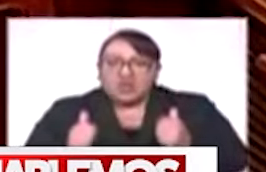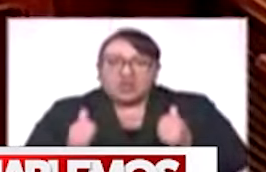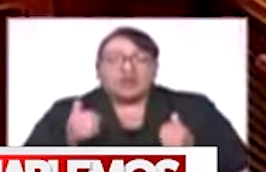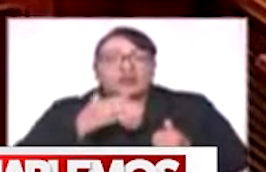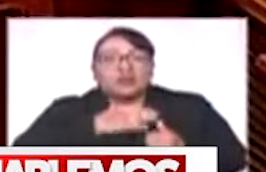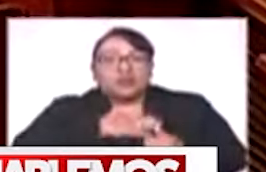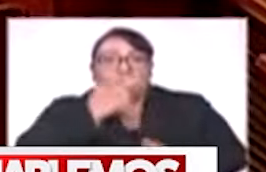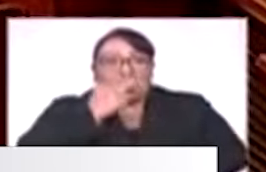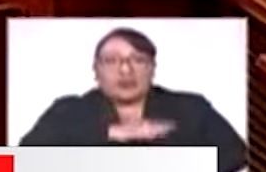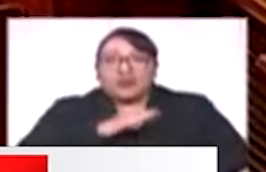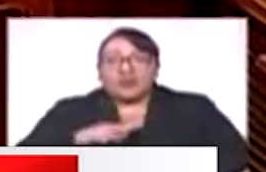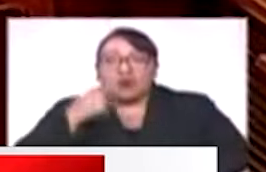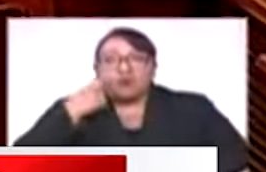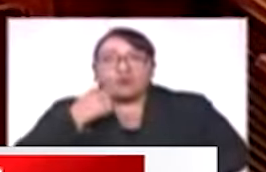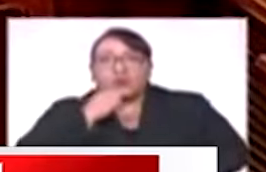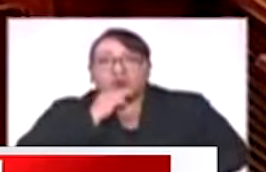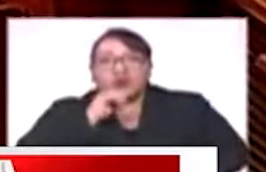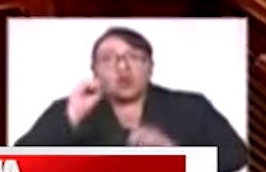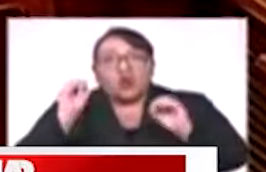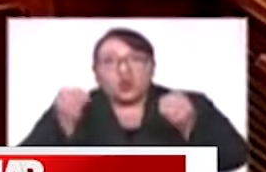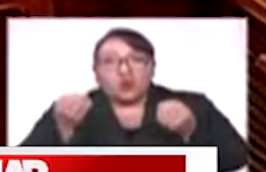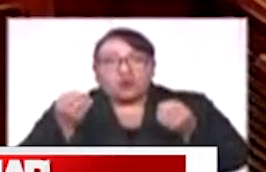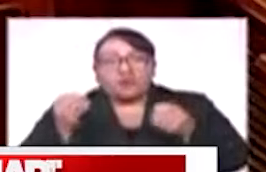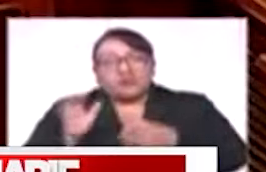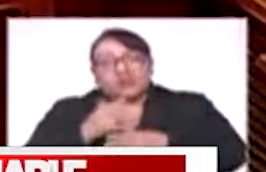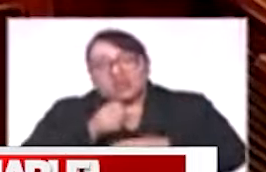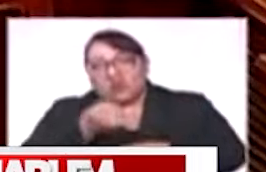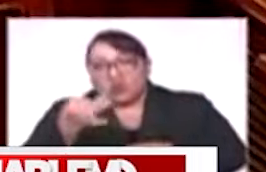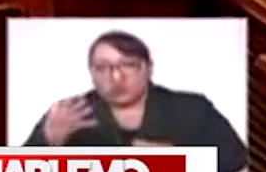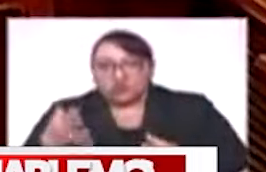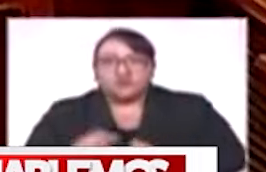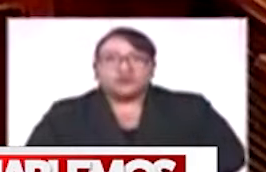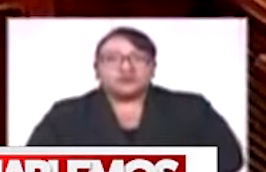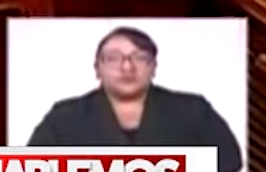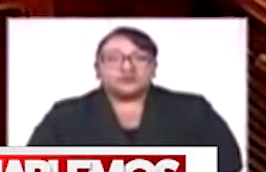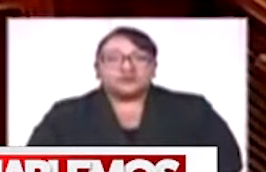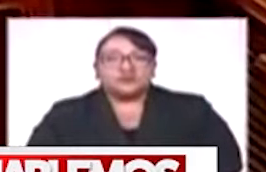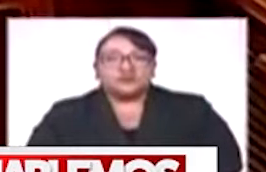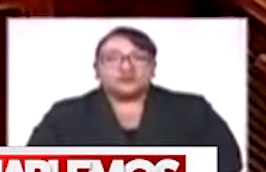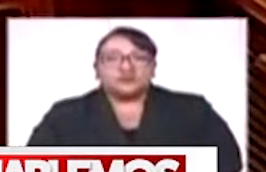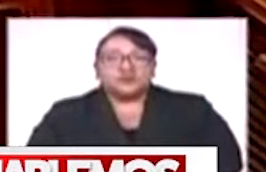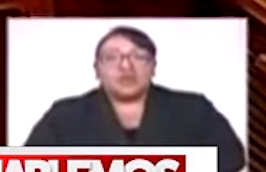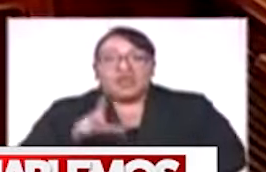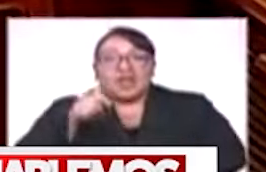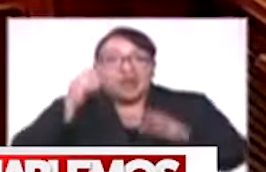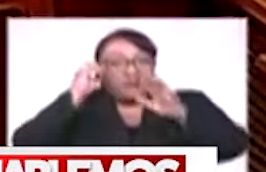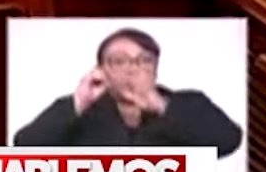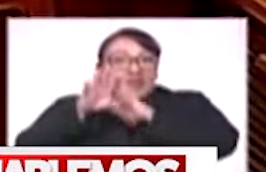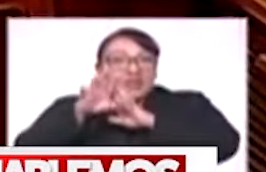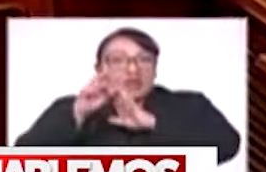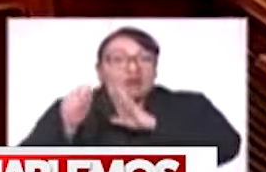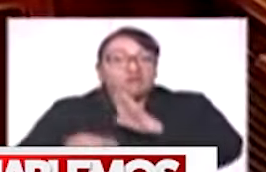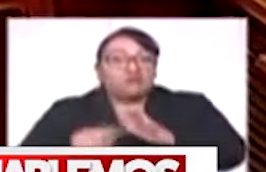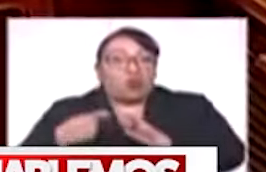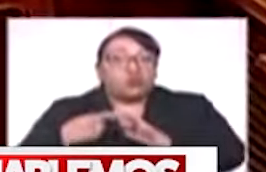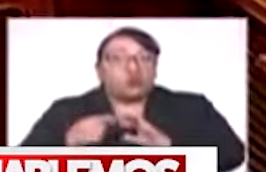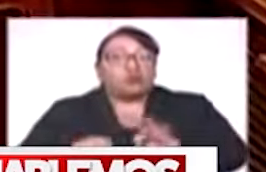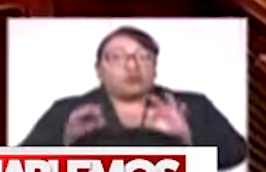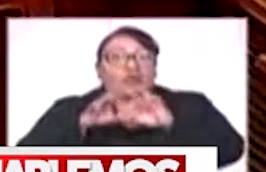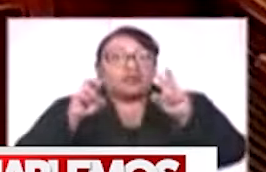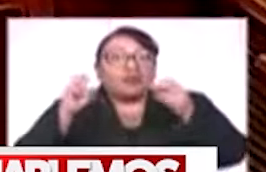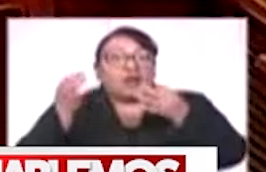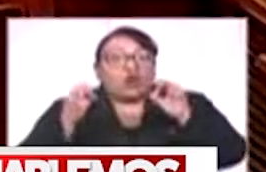nuestras niñas, niños, jóvenes, entre otros. La minería como uno de los motores del crecimiento